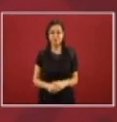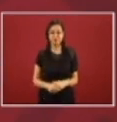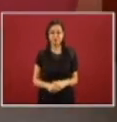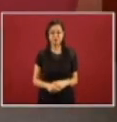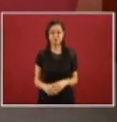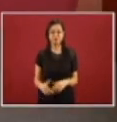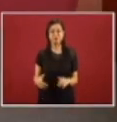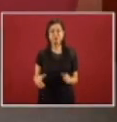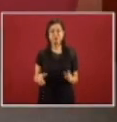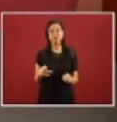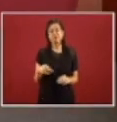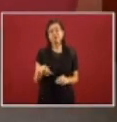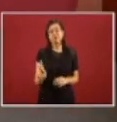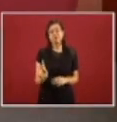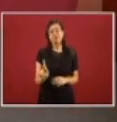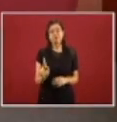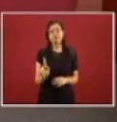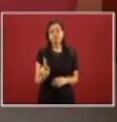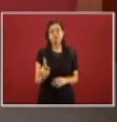Pero eso no